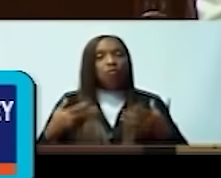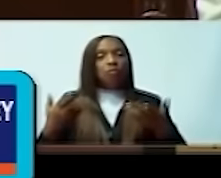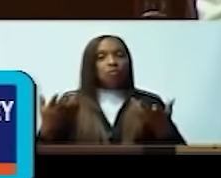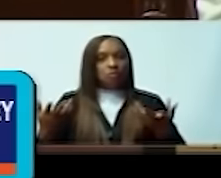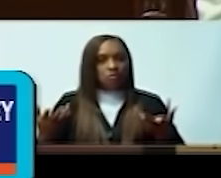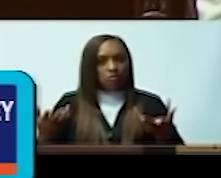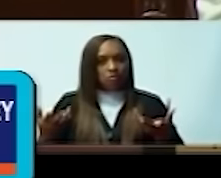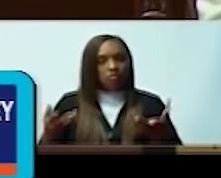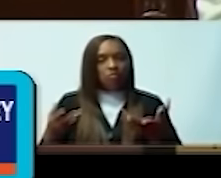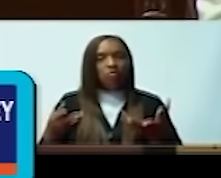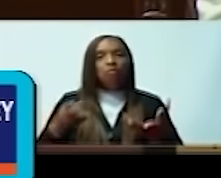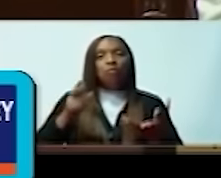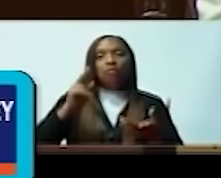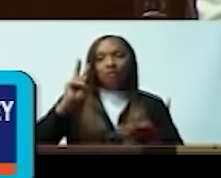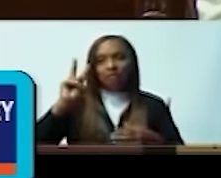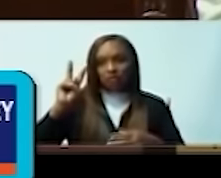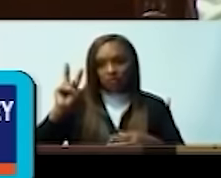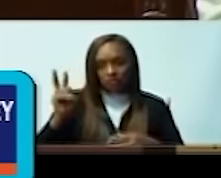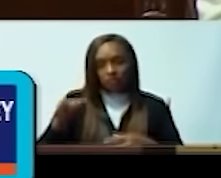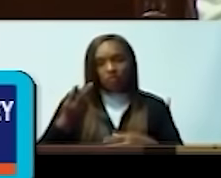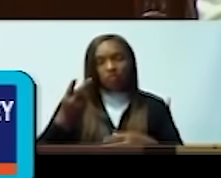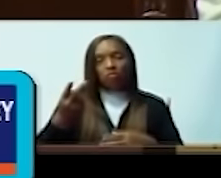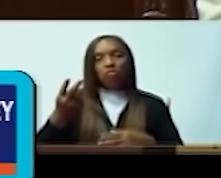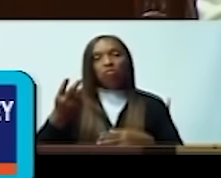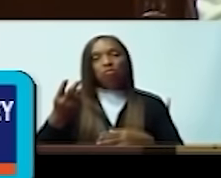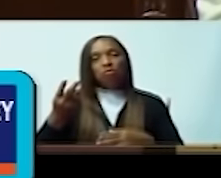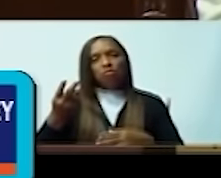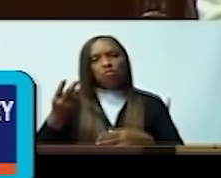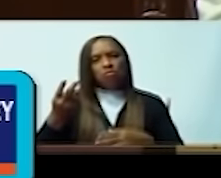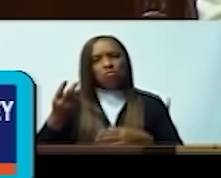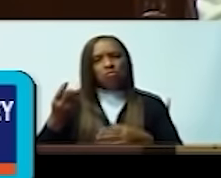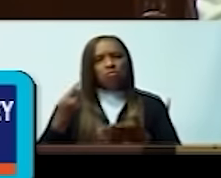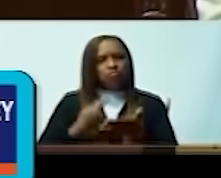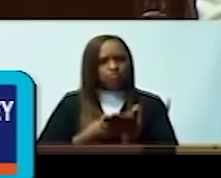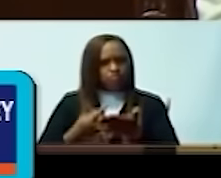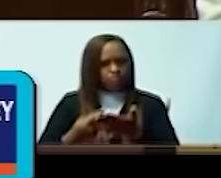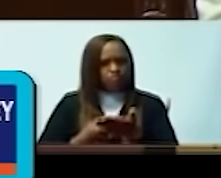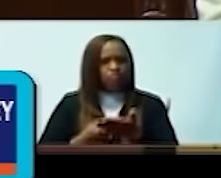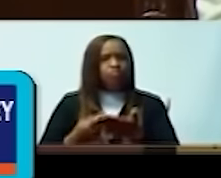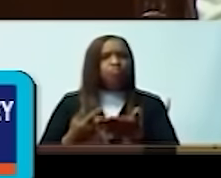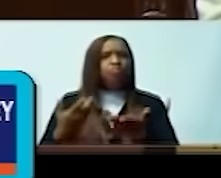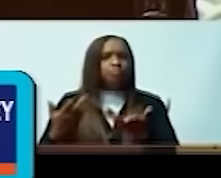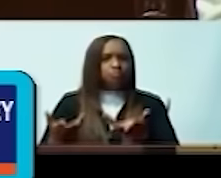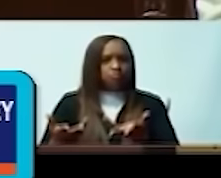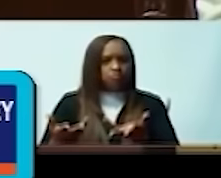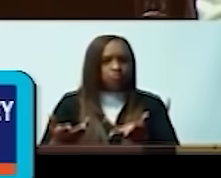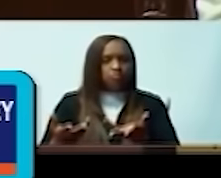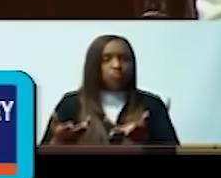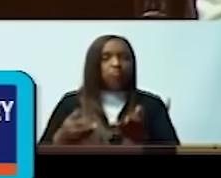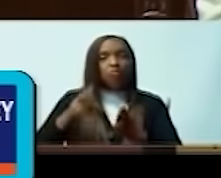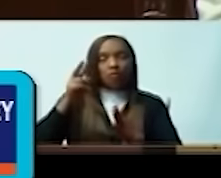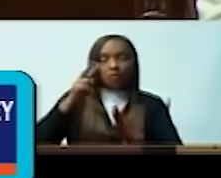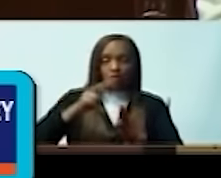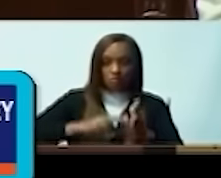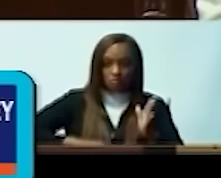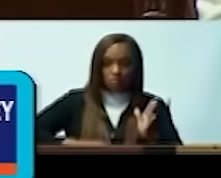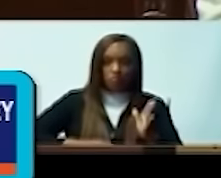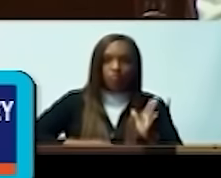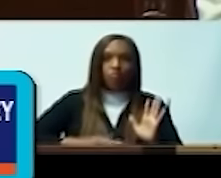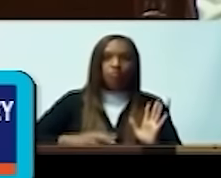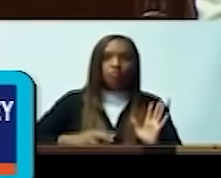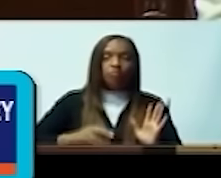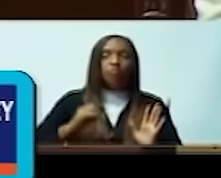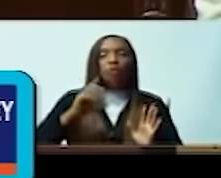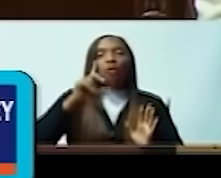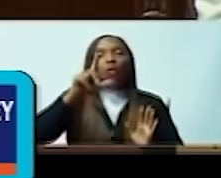la segunda, a debatir el proyecto en la segunda y aprobarlo si el pleno tiene a bien aprobarlo, y si